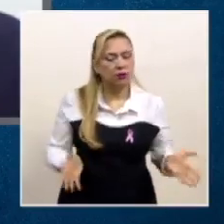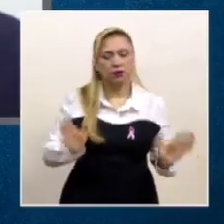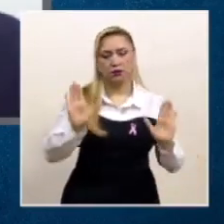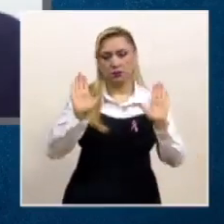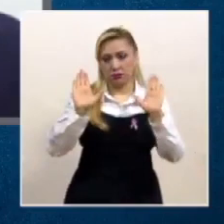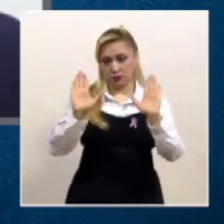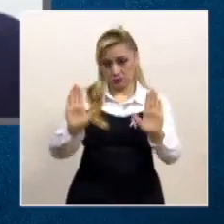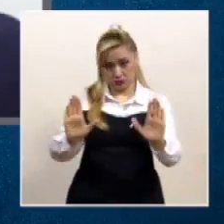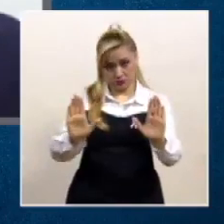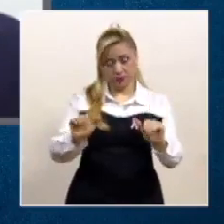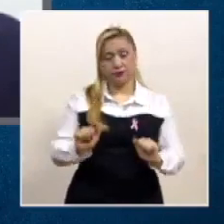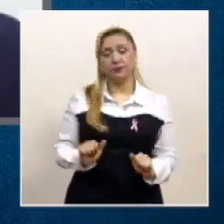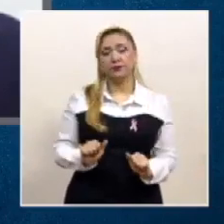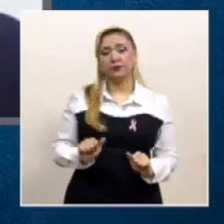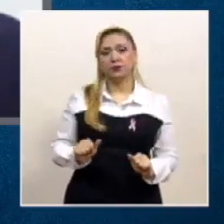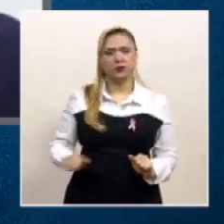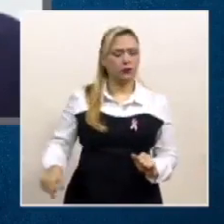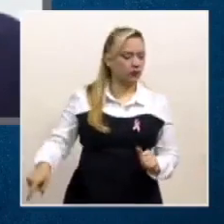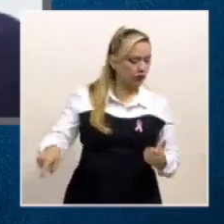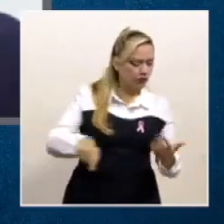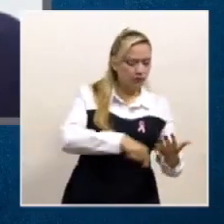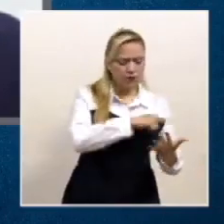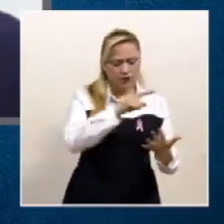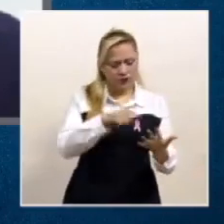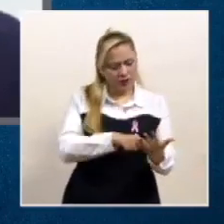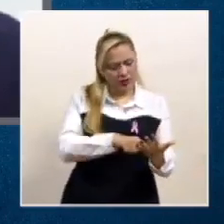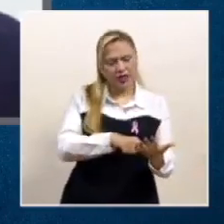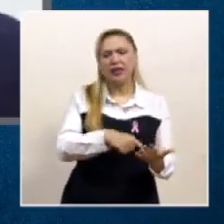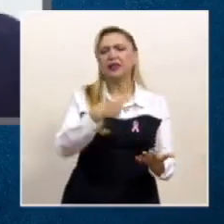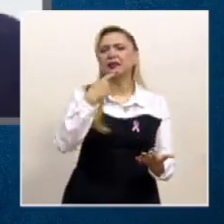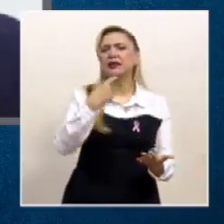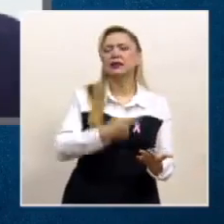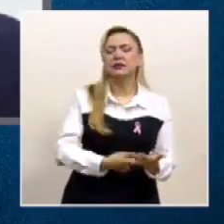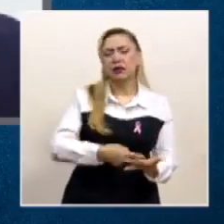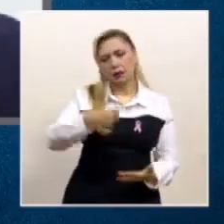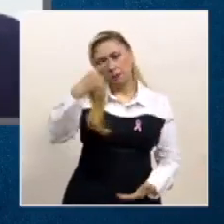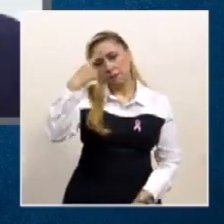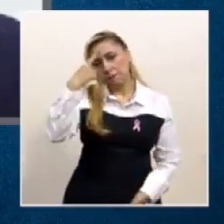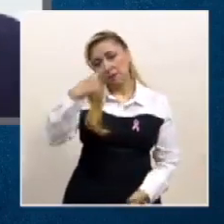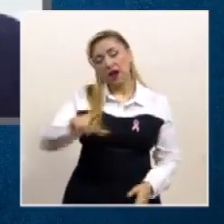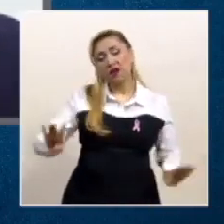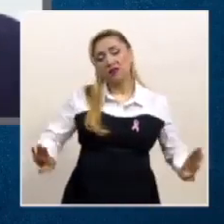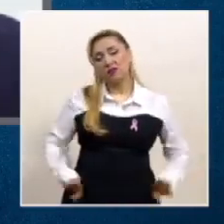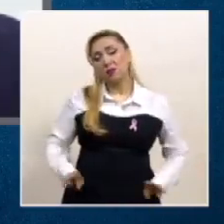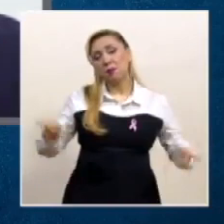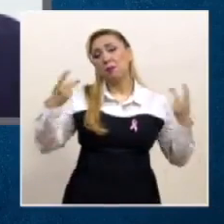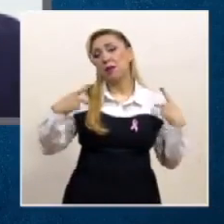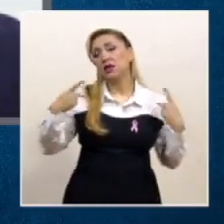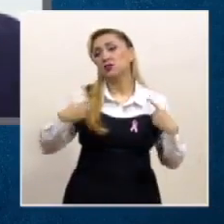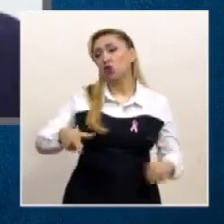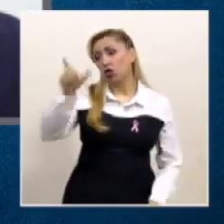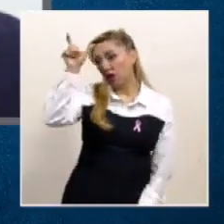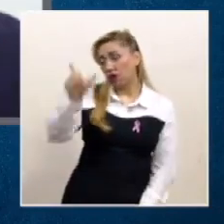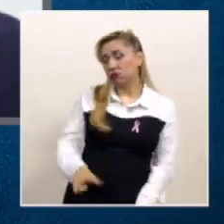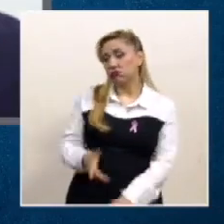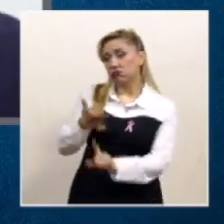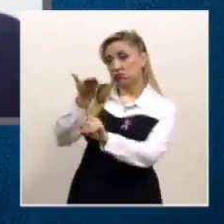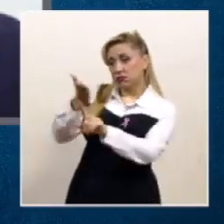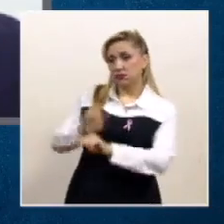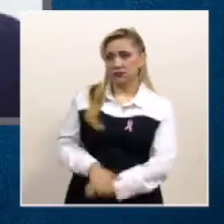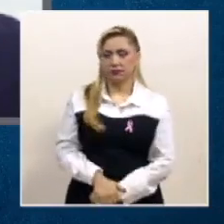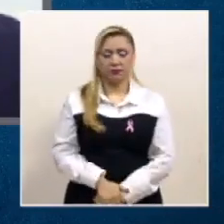lo mismo, al igual que todo, la justicia está creada para un tipo estandarizado de persona. Lo mismo el